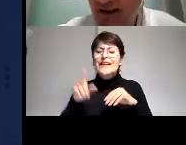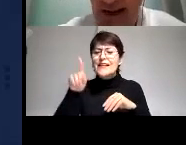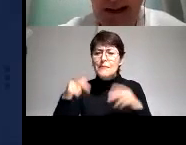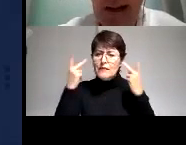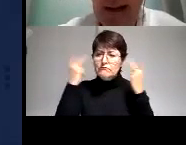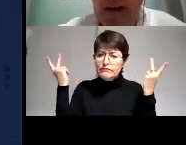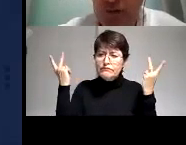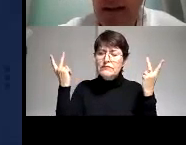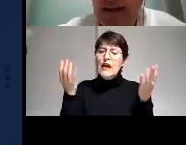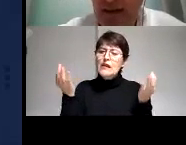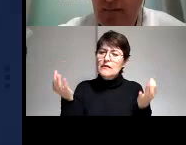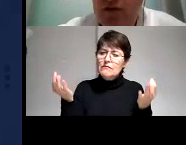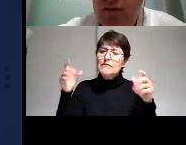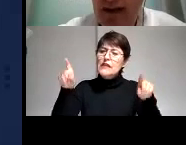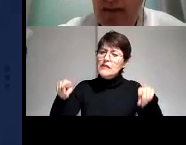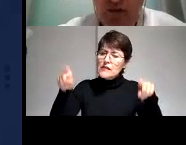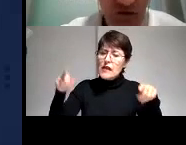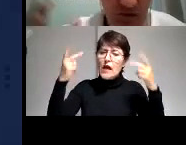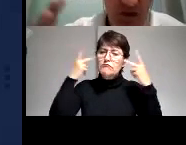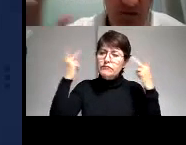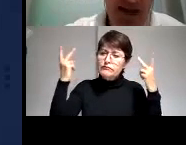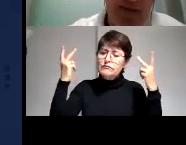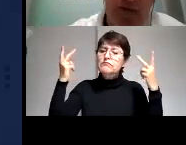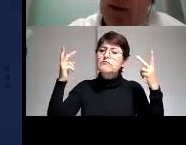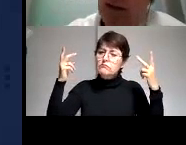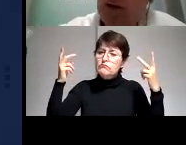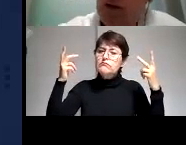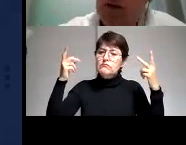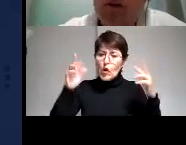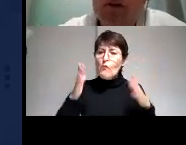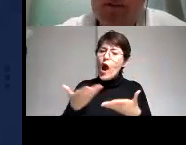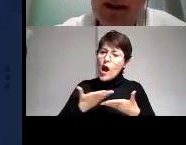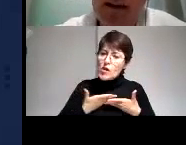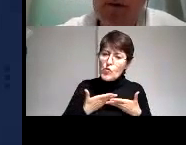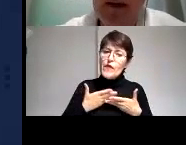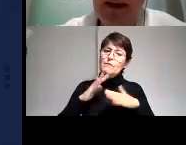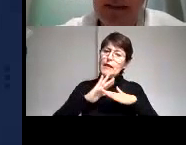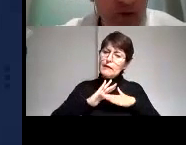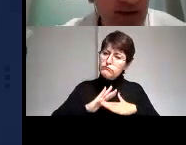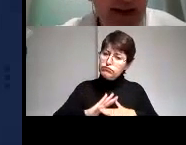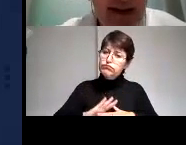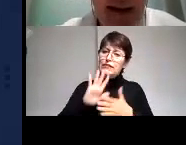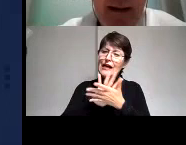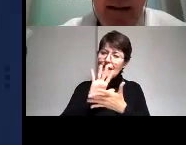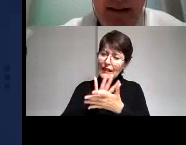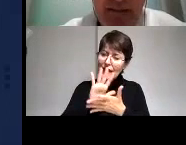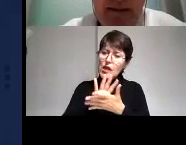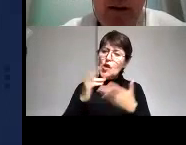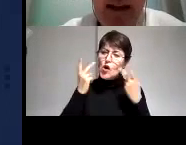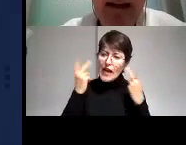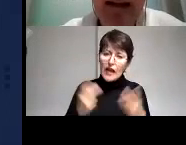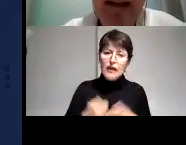antes que subyace en muchos de los mecanismos inflamatorios, en muchos de los mecanismos que producen